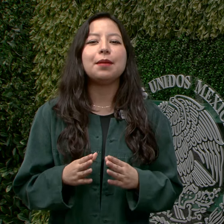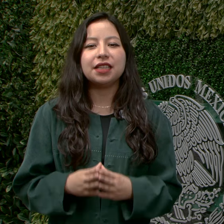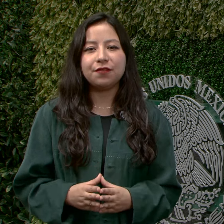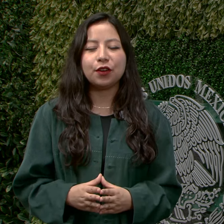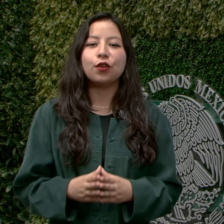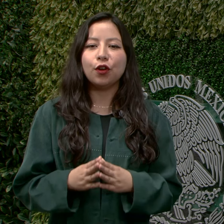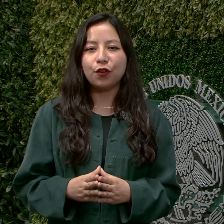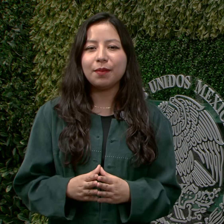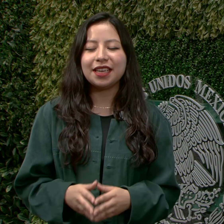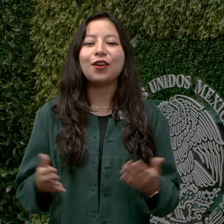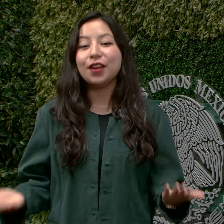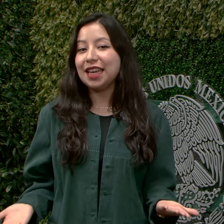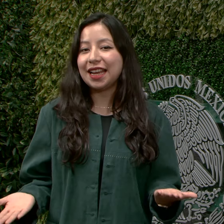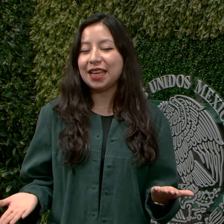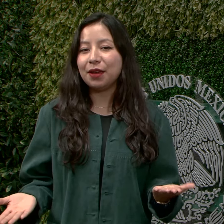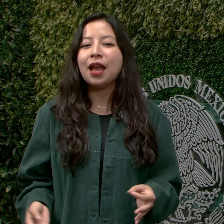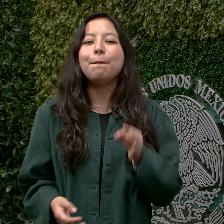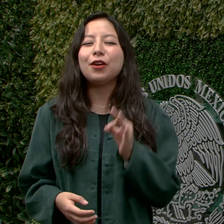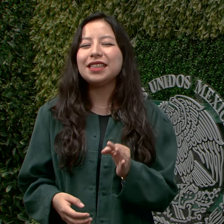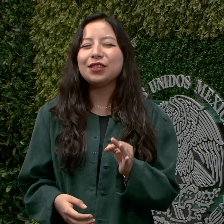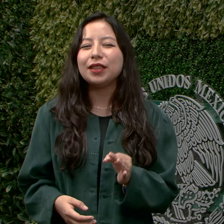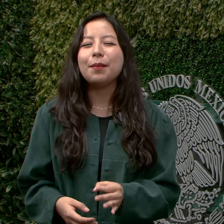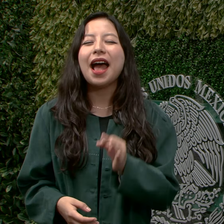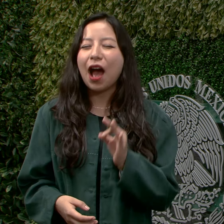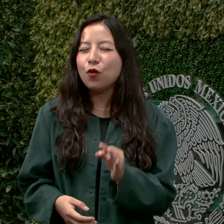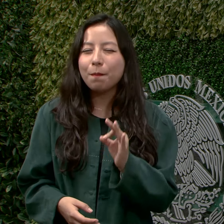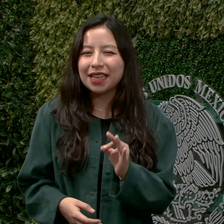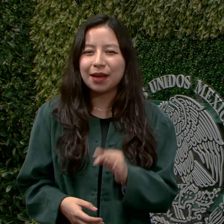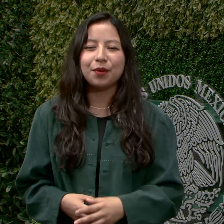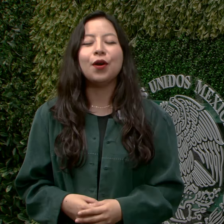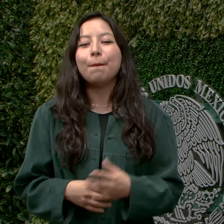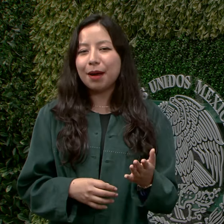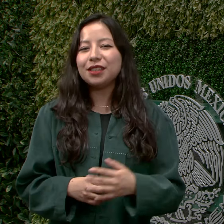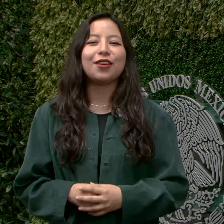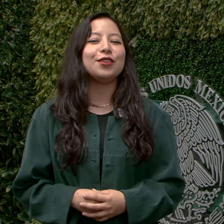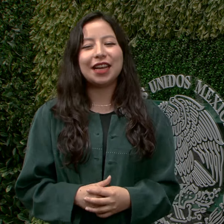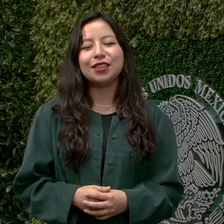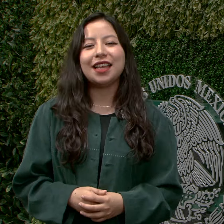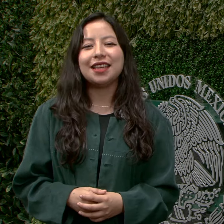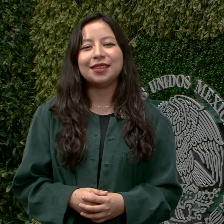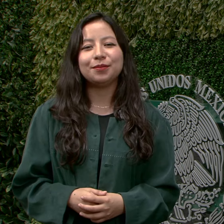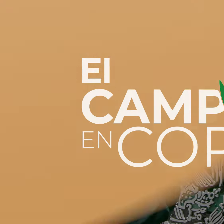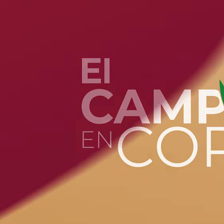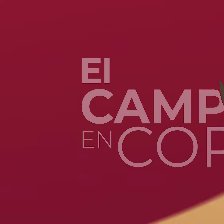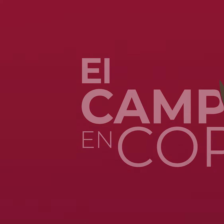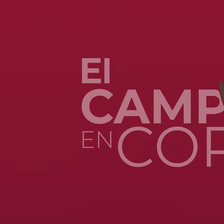lagunares del Pacífico, Golfo de México y el Caribe. Pero este es un tema aún más amplio. Vamos a conocer los